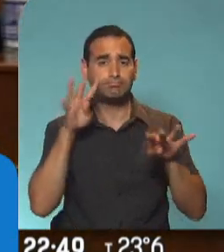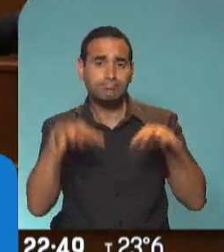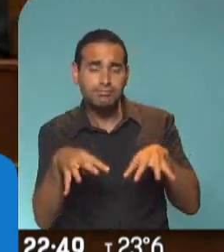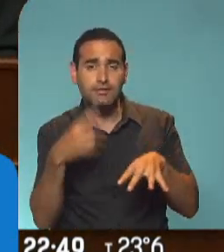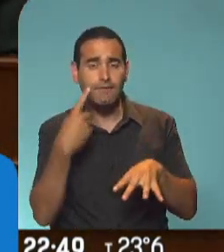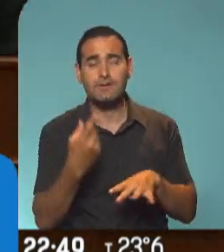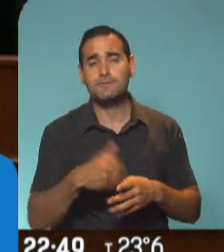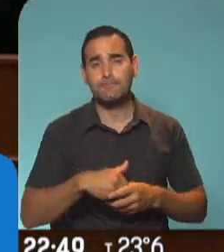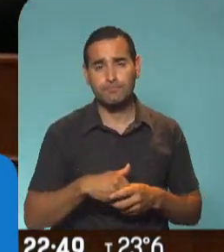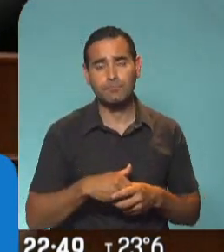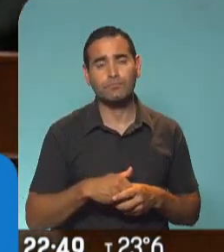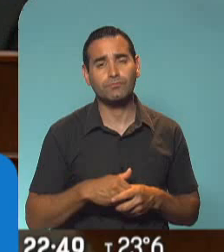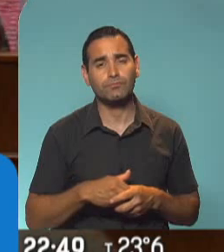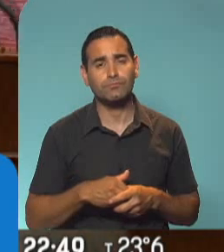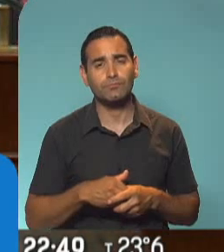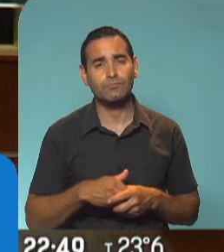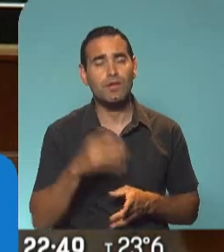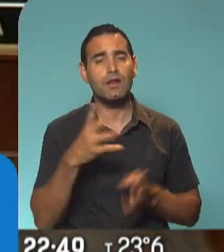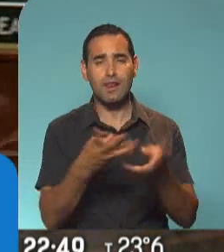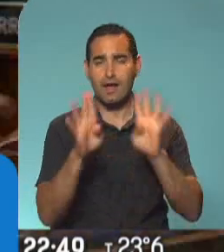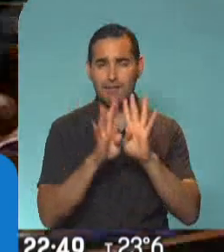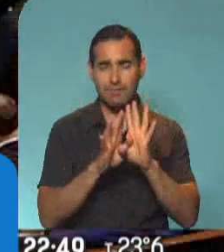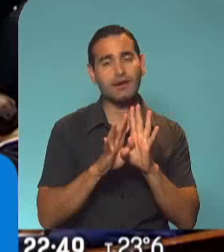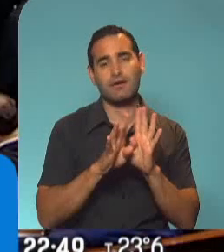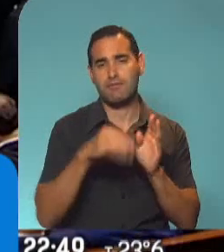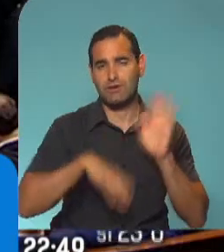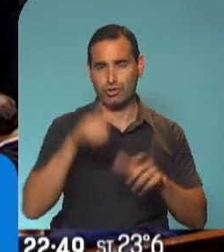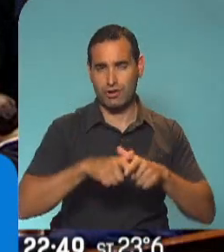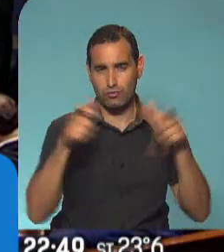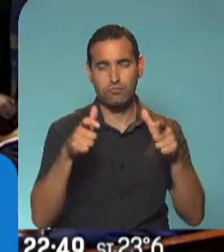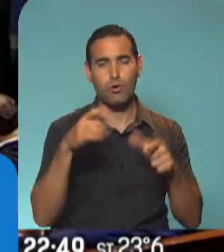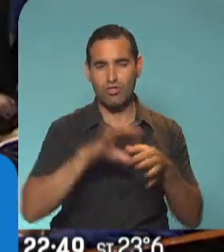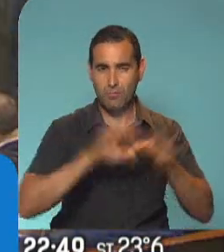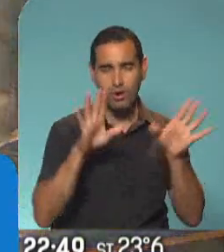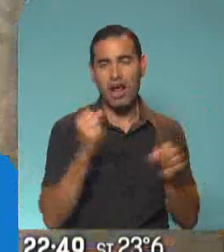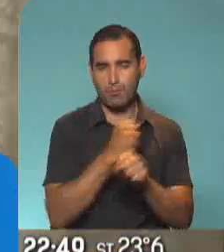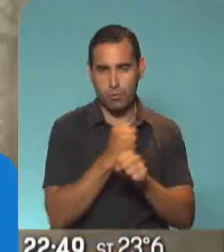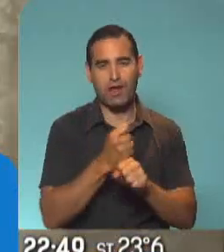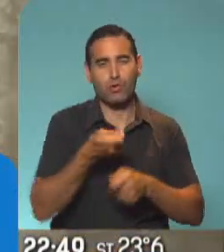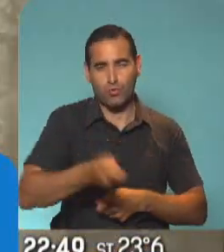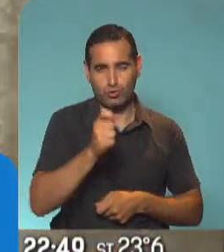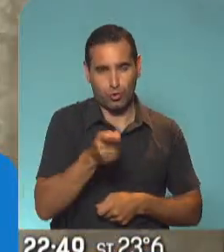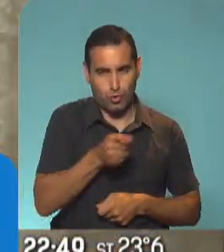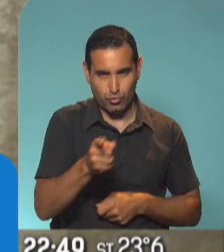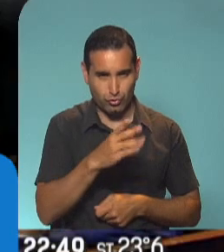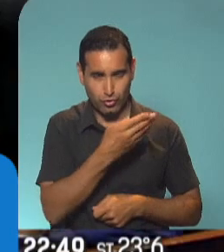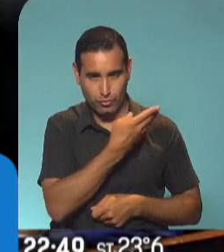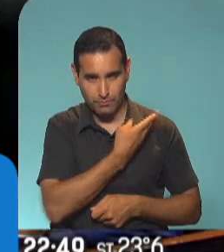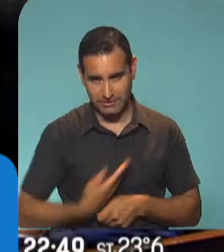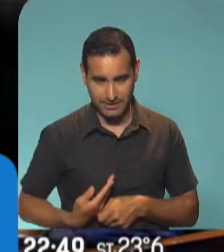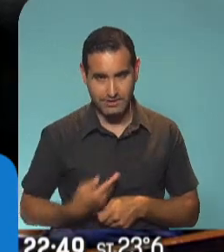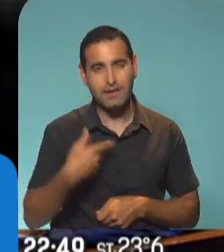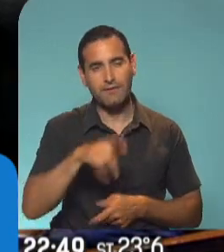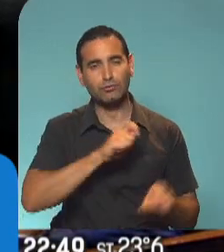precedentes en los comités de inteligencia y justicia, la Cámara Baja, con mayoría demócrata, aprobó la primera etapa del impeachment que concluirá con el juicio en el